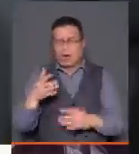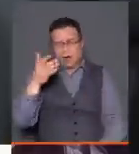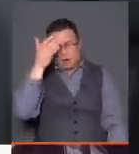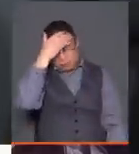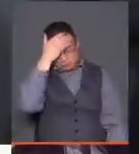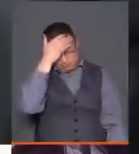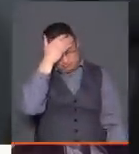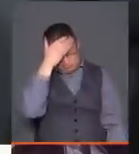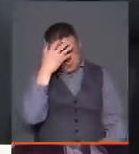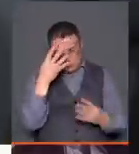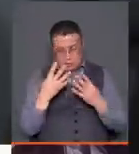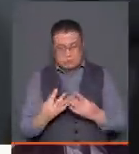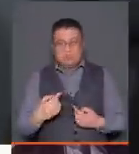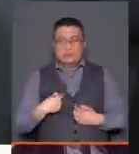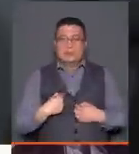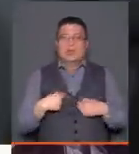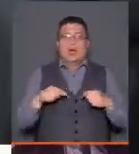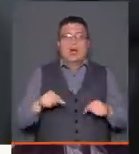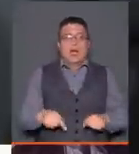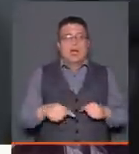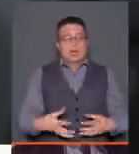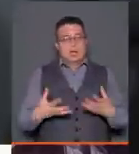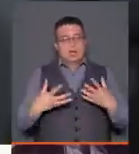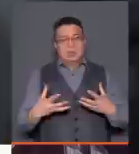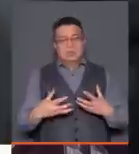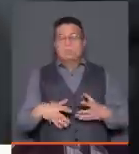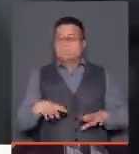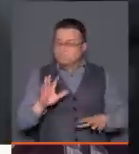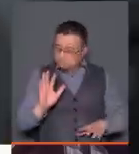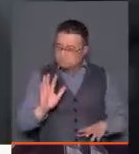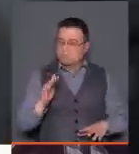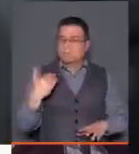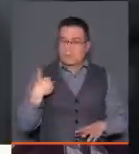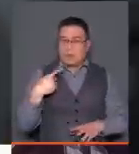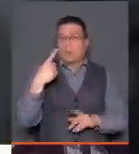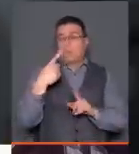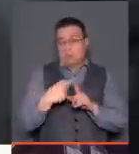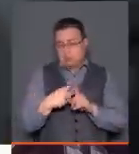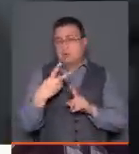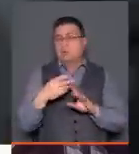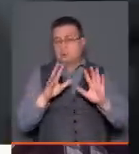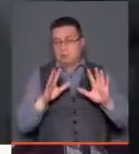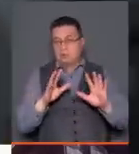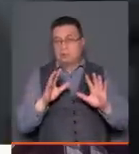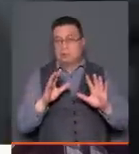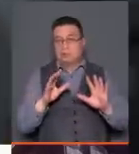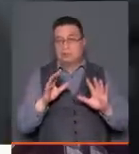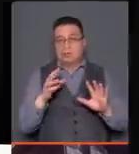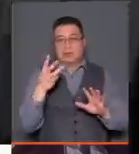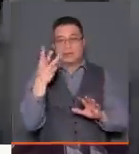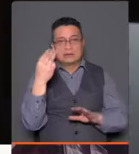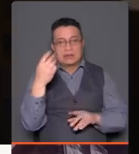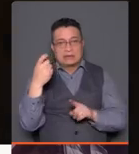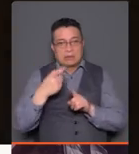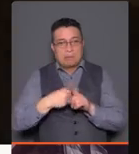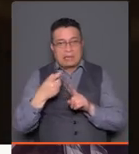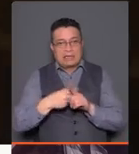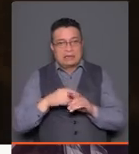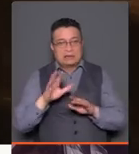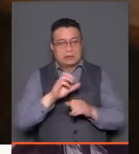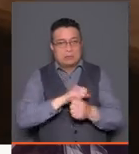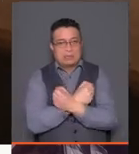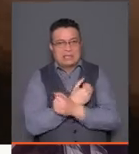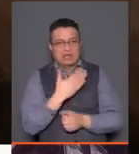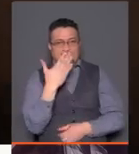que estoy aquí y ahí desde ese momento yo dije ya hace unos meses dos meses pero nunca pensé ya en hacer 13 meses que hasta preso